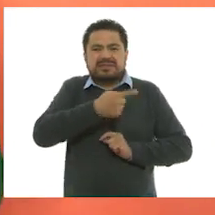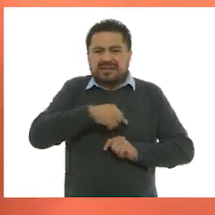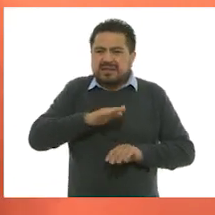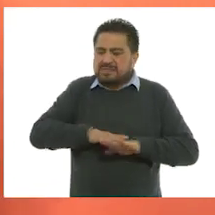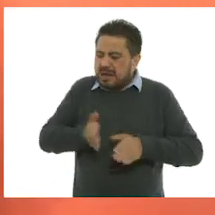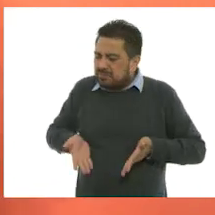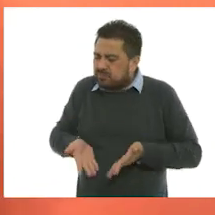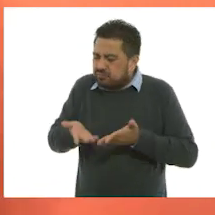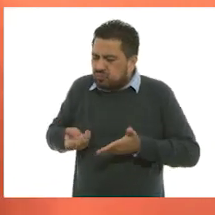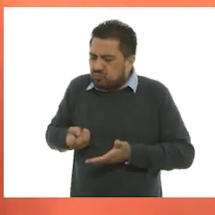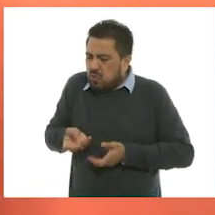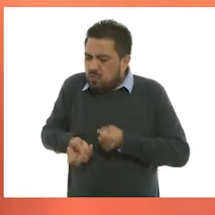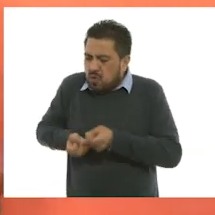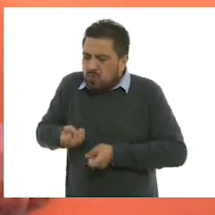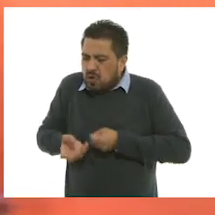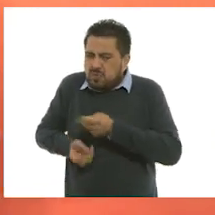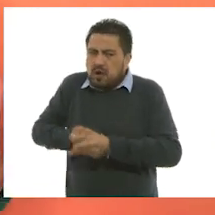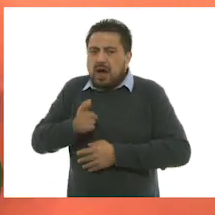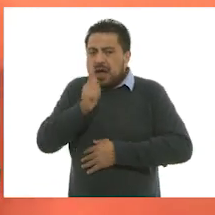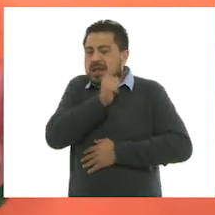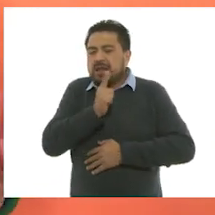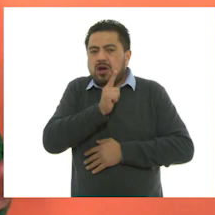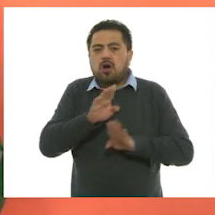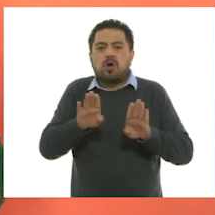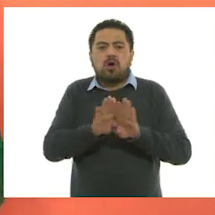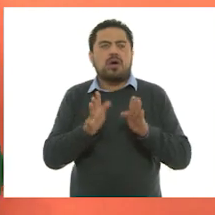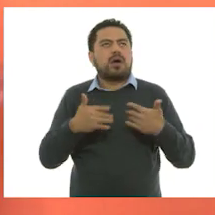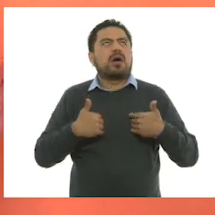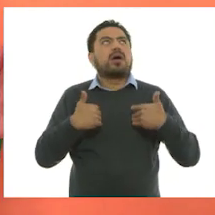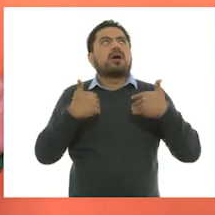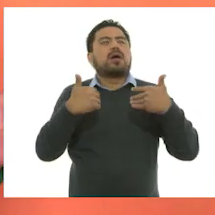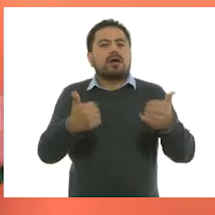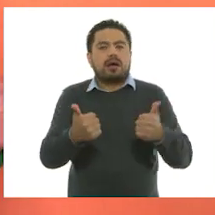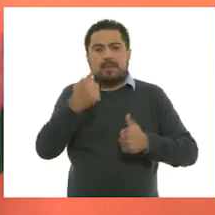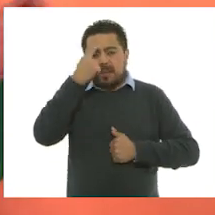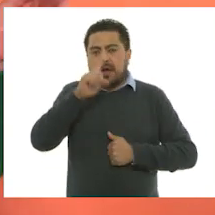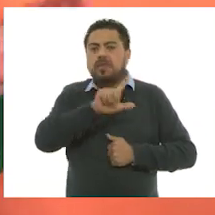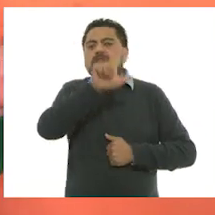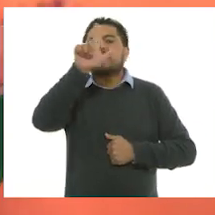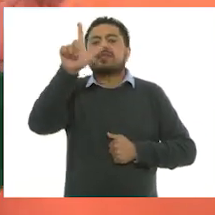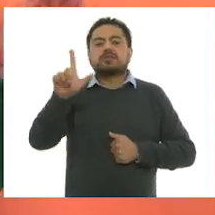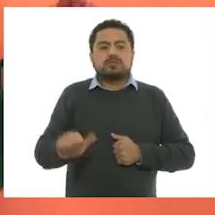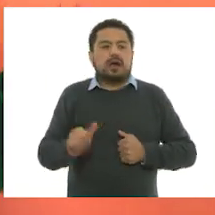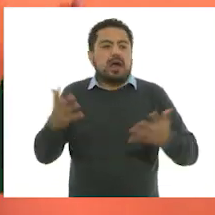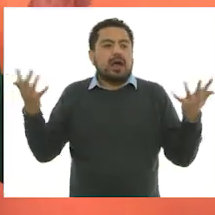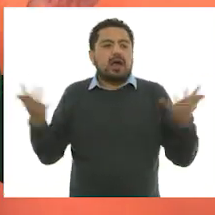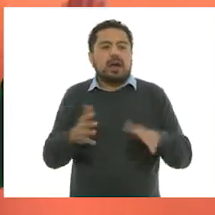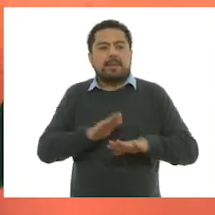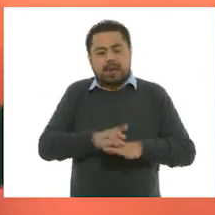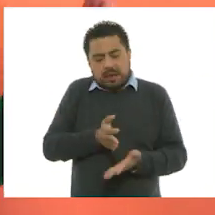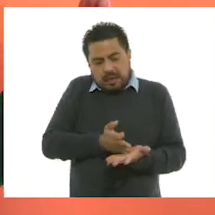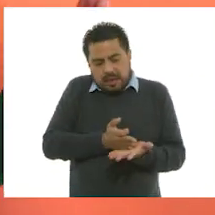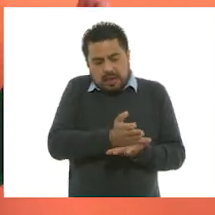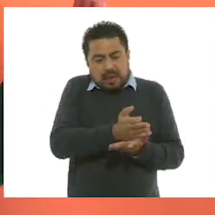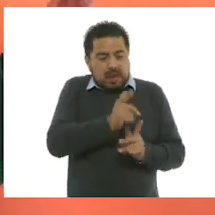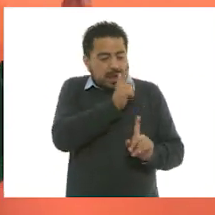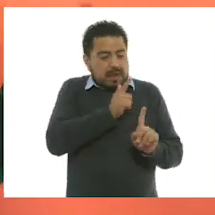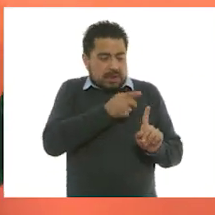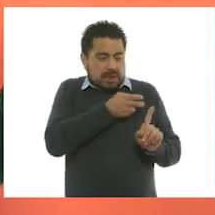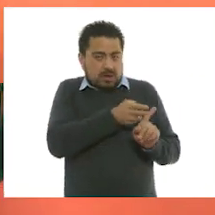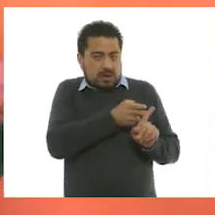enriquecer este lenguaje de comprensión, para después hacerlo transitar de ese